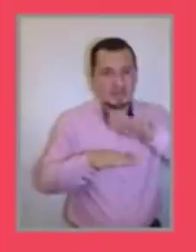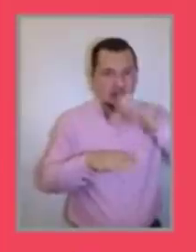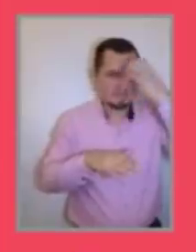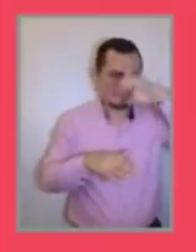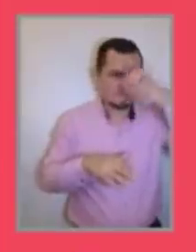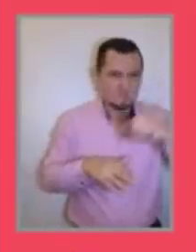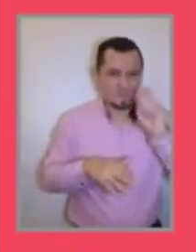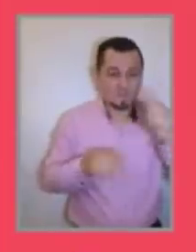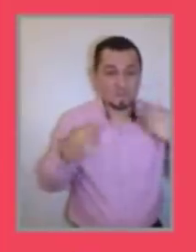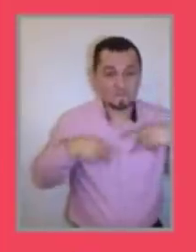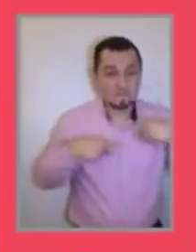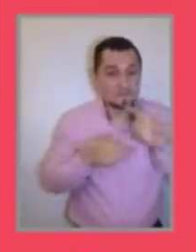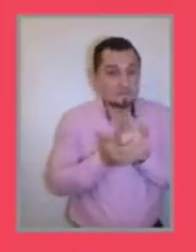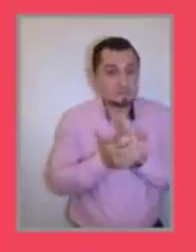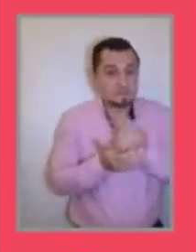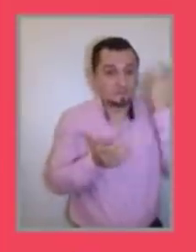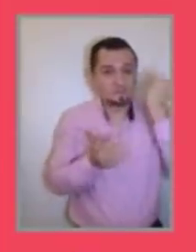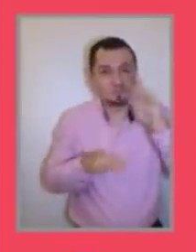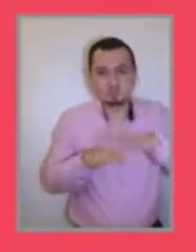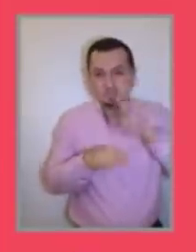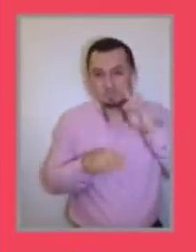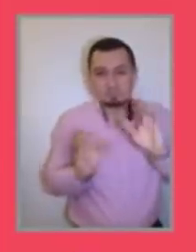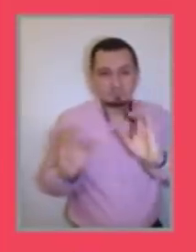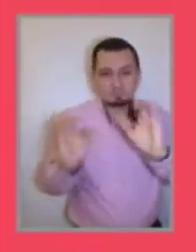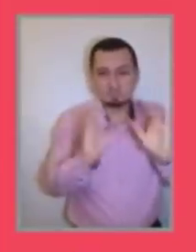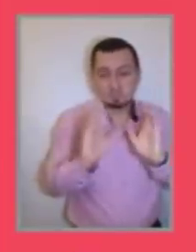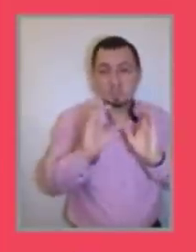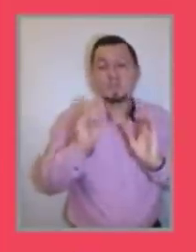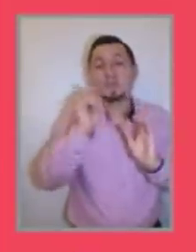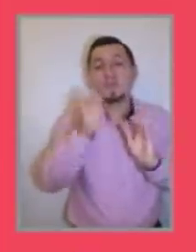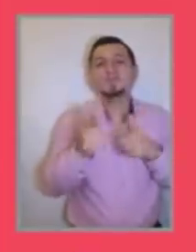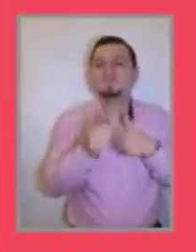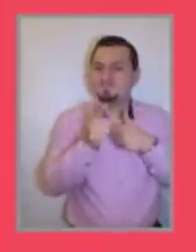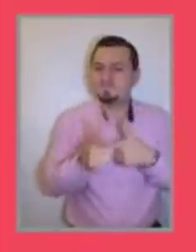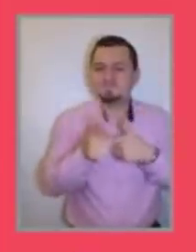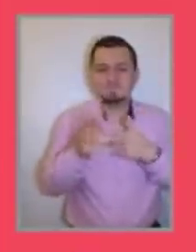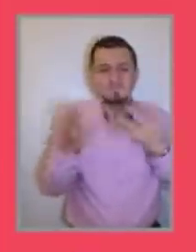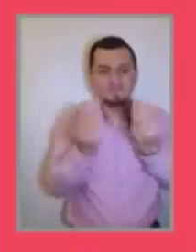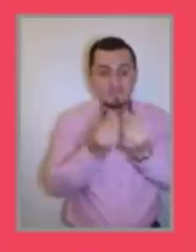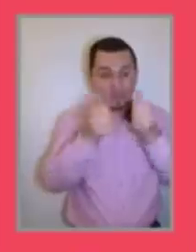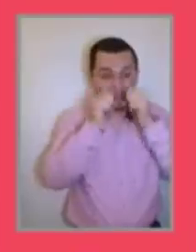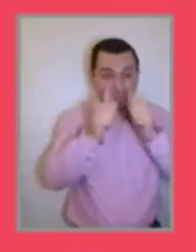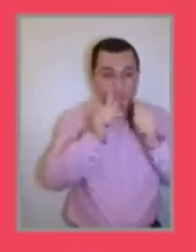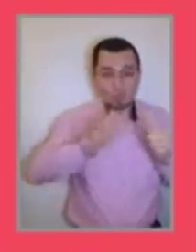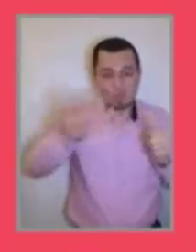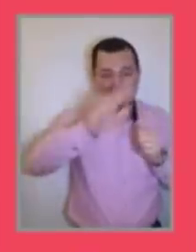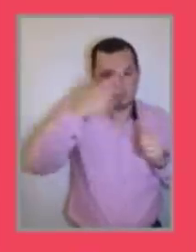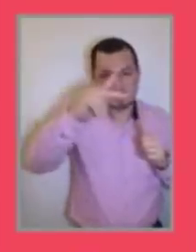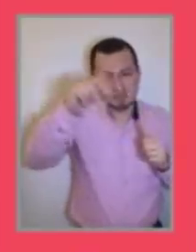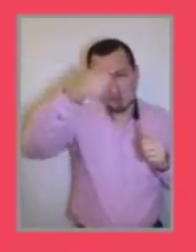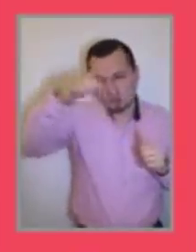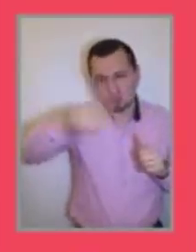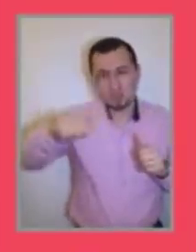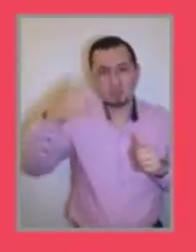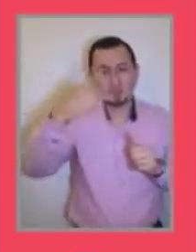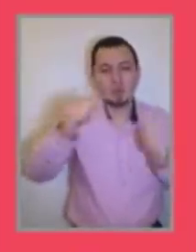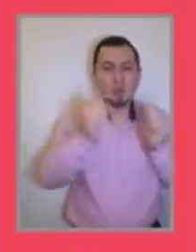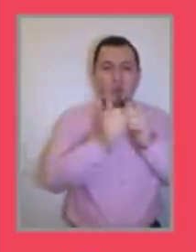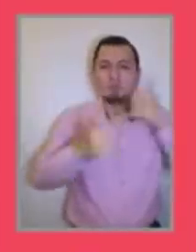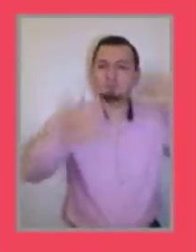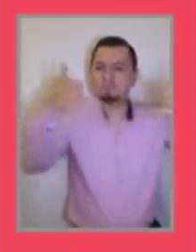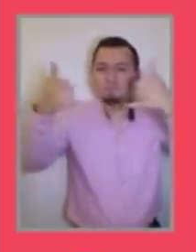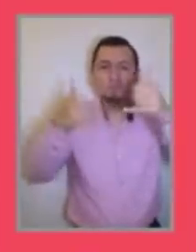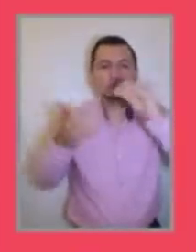tratamiento de personas graves, y por supuesto vamos a desarrollar y a fortalecer nuestros mecanismos de atención y asesoría específica a través del call center Radar Jalisco. Es